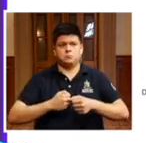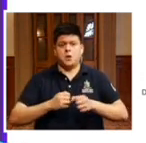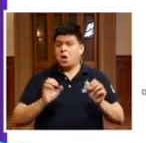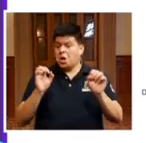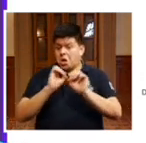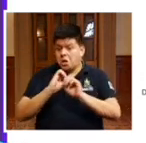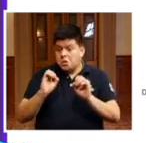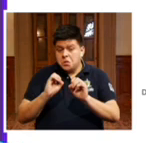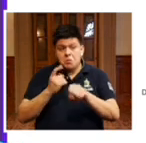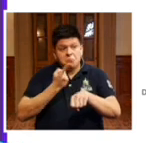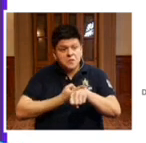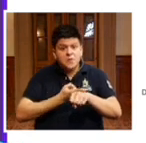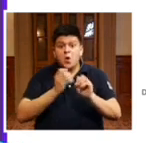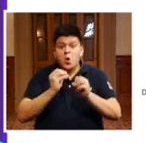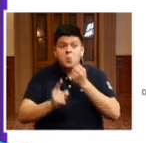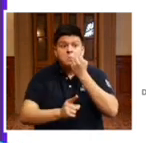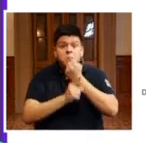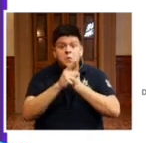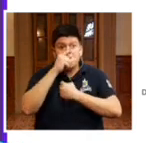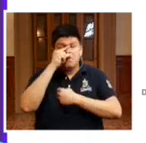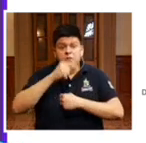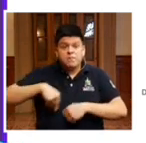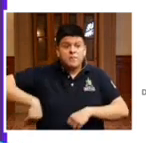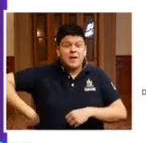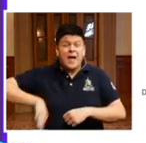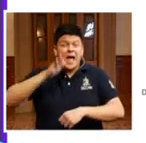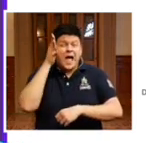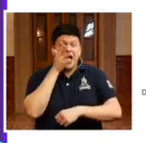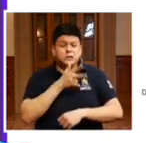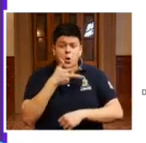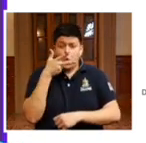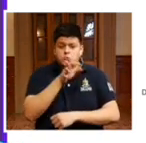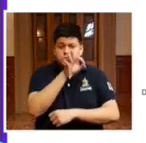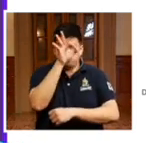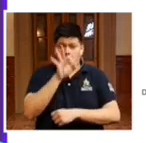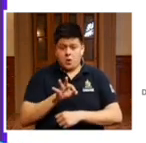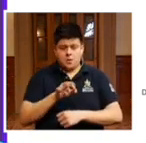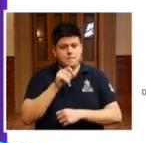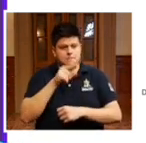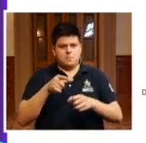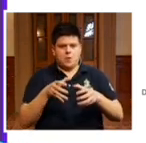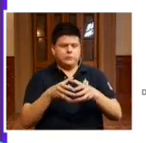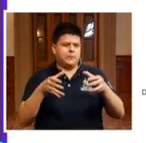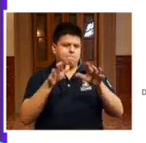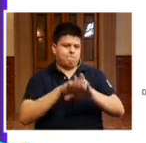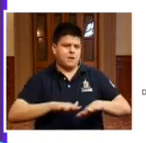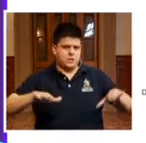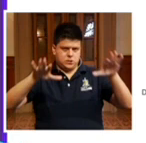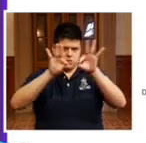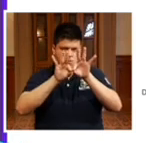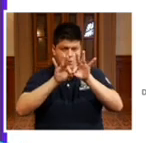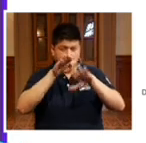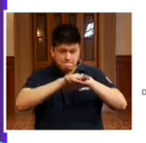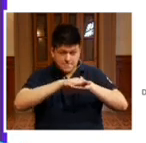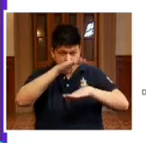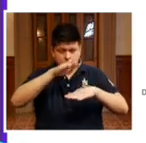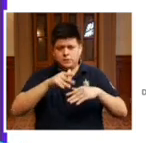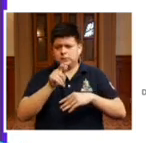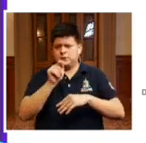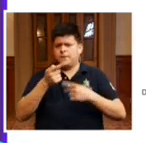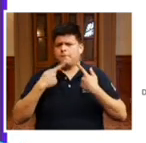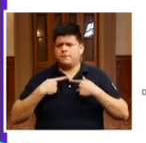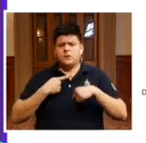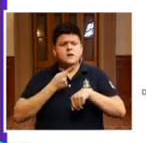o insuficiencia renal crónica con un casi 8%. Es lo principal, quiere decir que las personas que no tienen